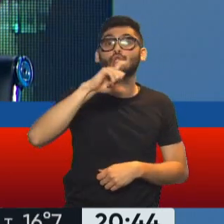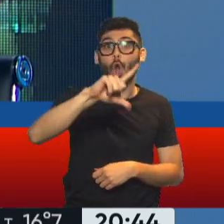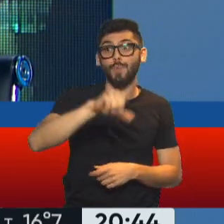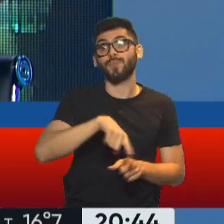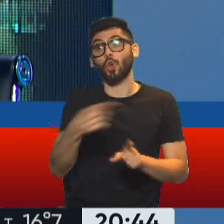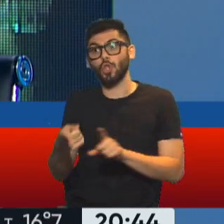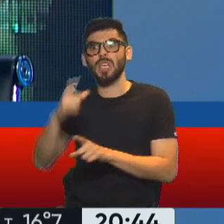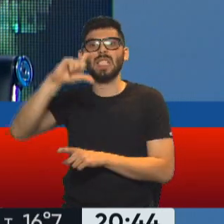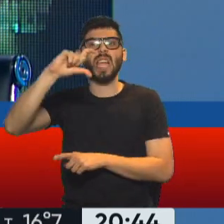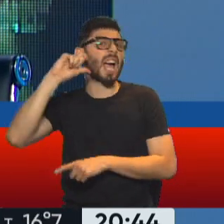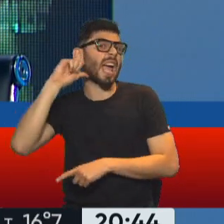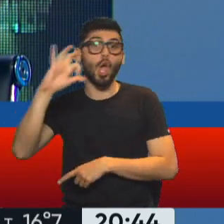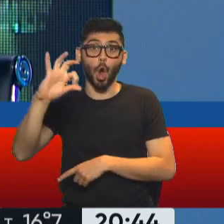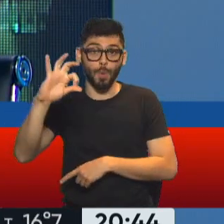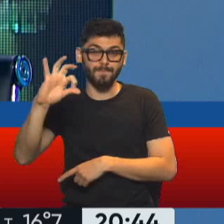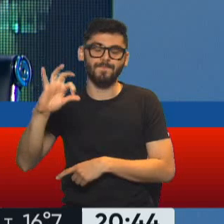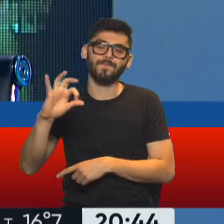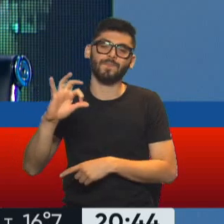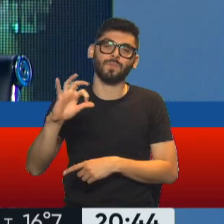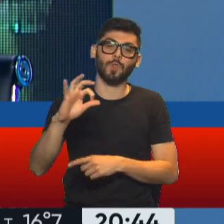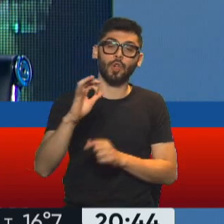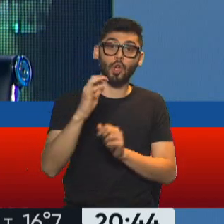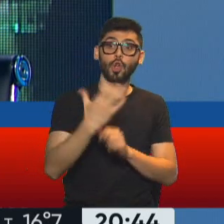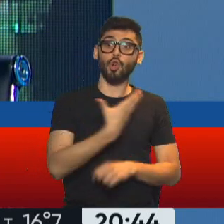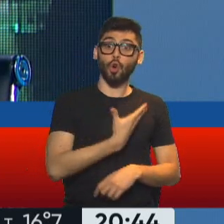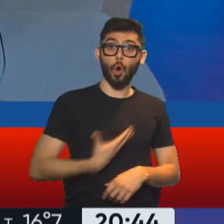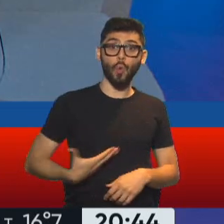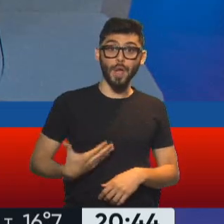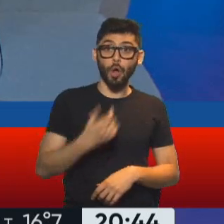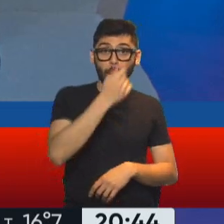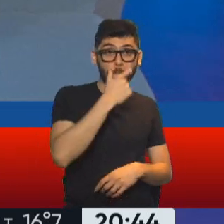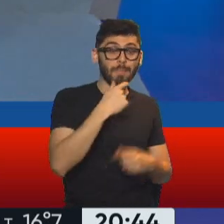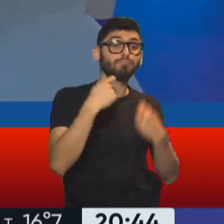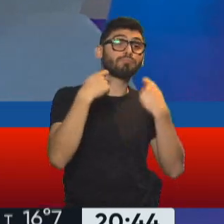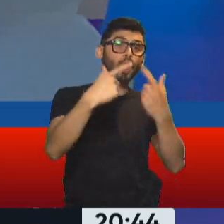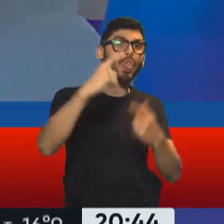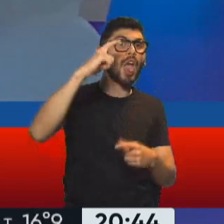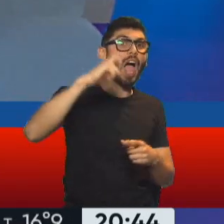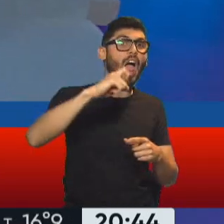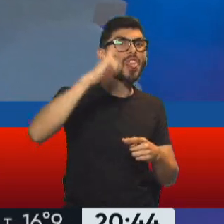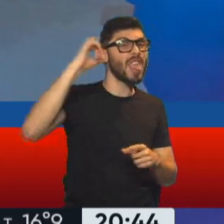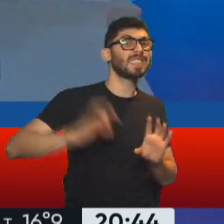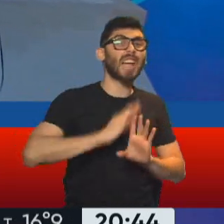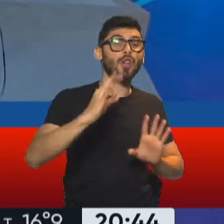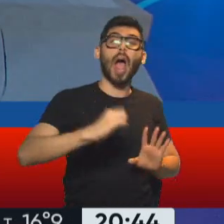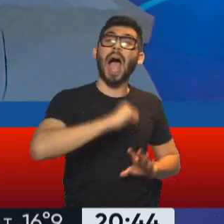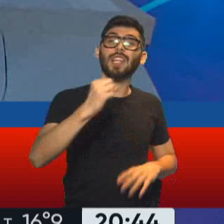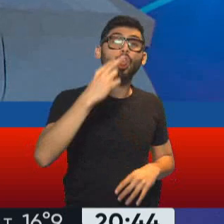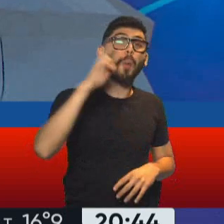Una prórroga que le otorgó el gobierno de Macri por 10 años hasta el 2030, una prórroga que